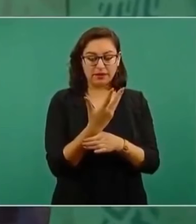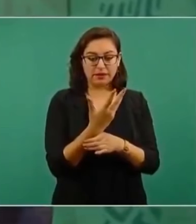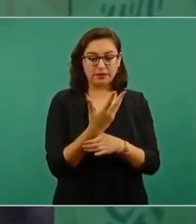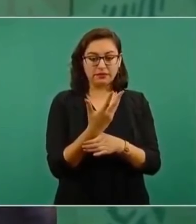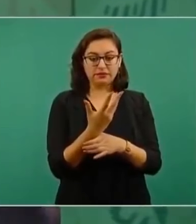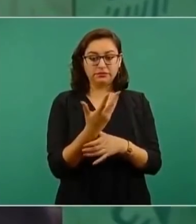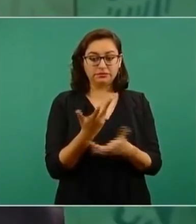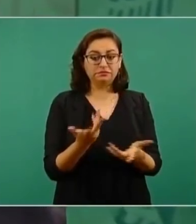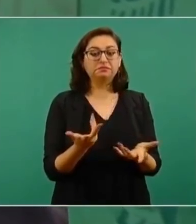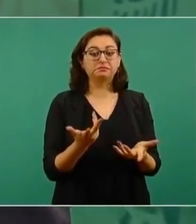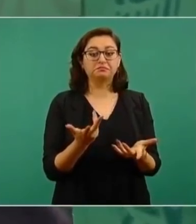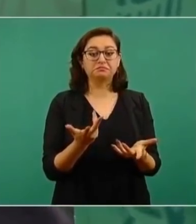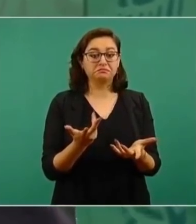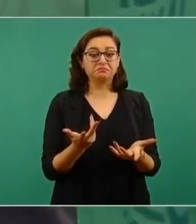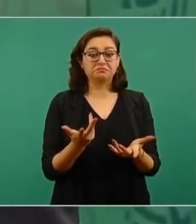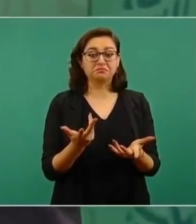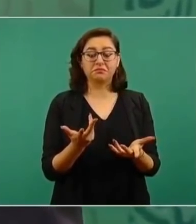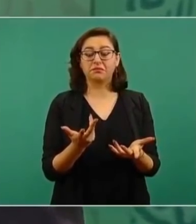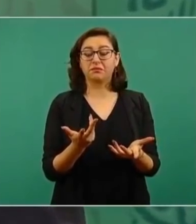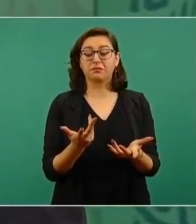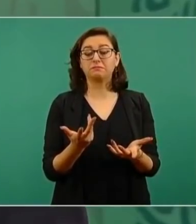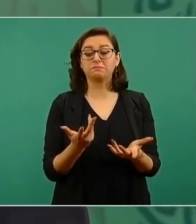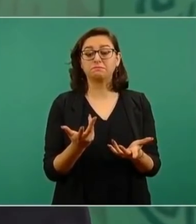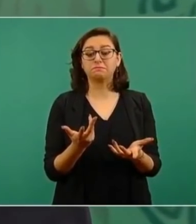las reformas